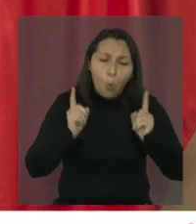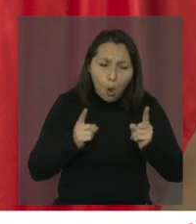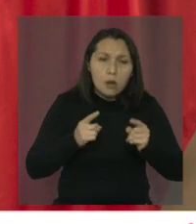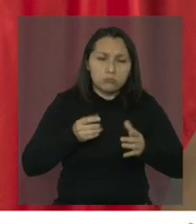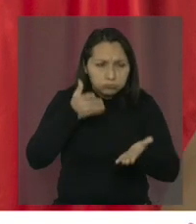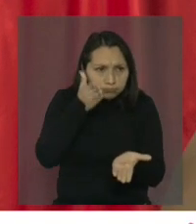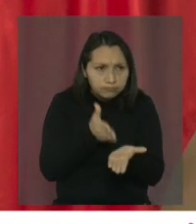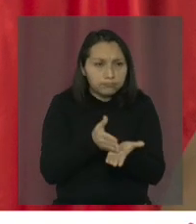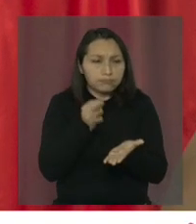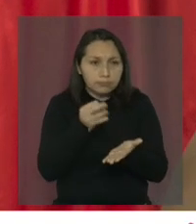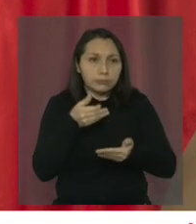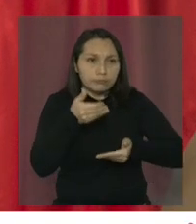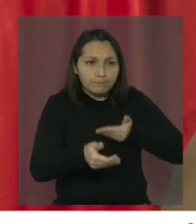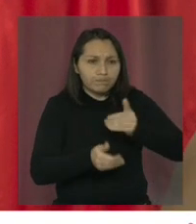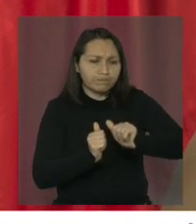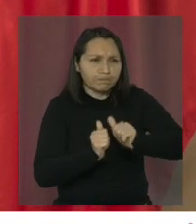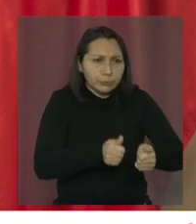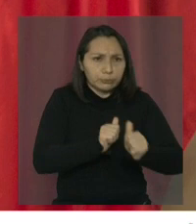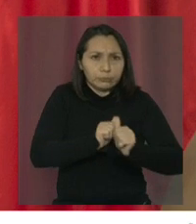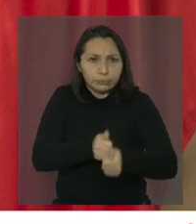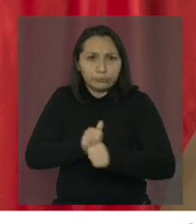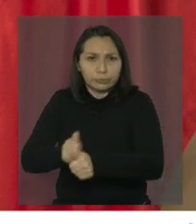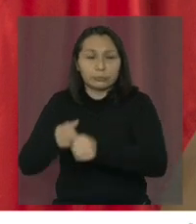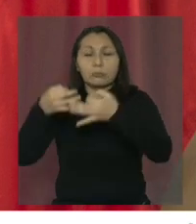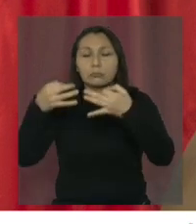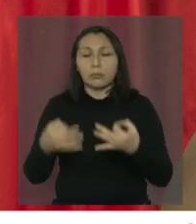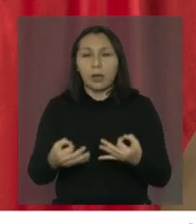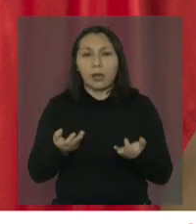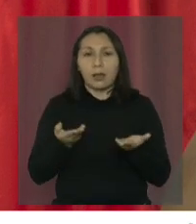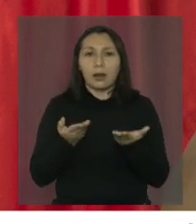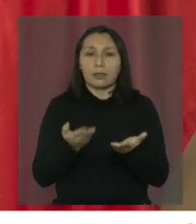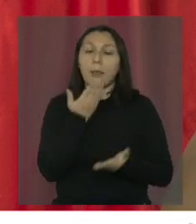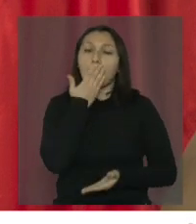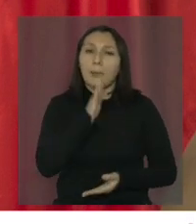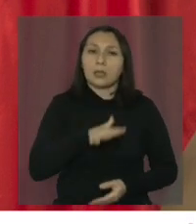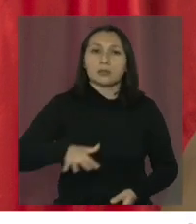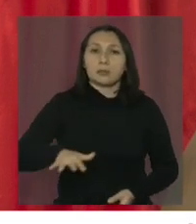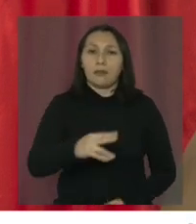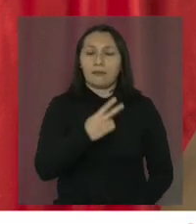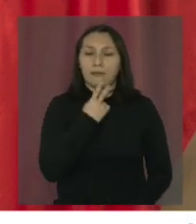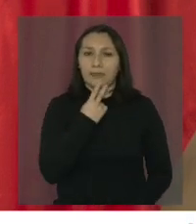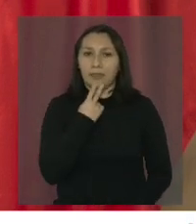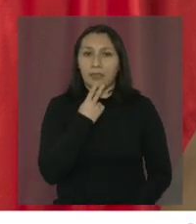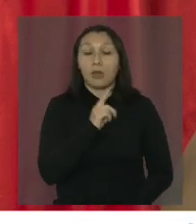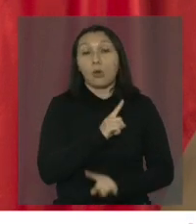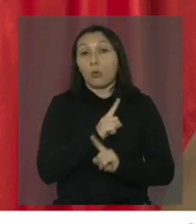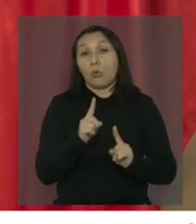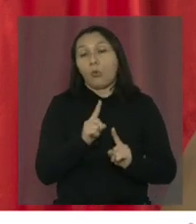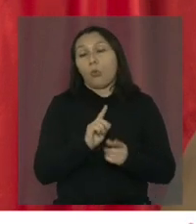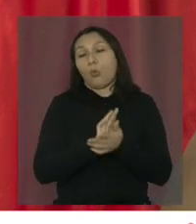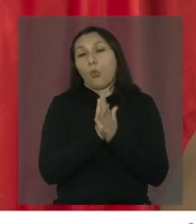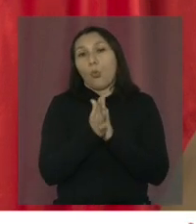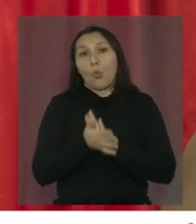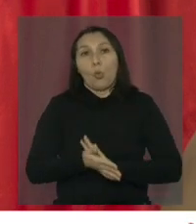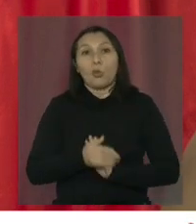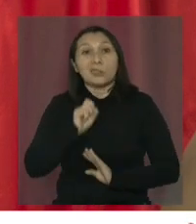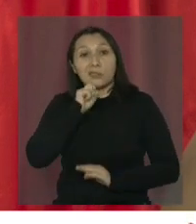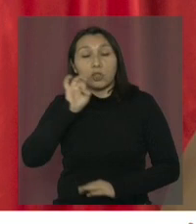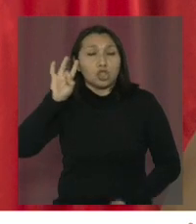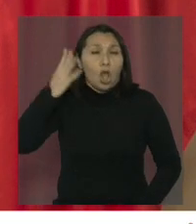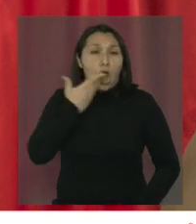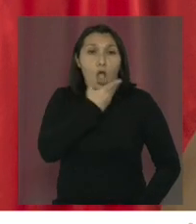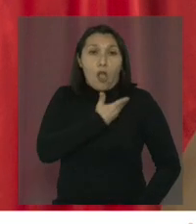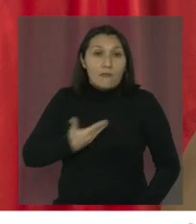decididos para superarlas y poder garantizar mejores condiciones de vida no todo obviamente depende del